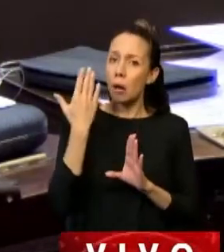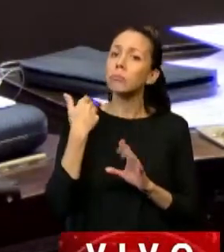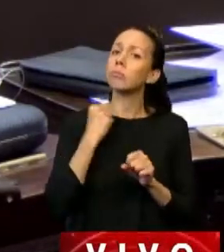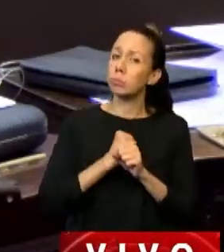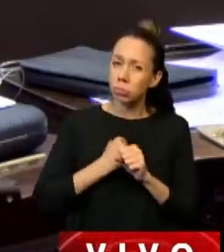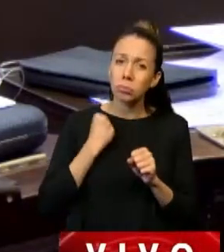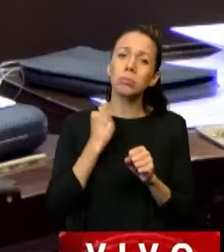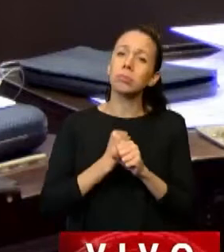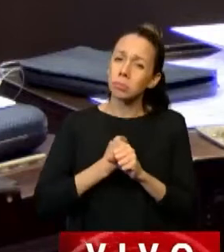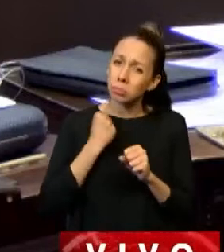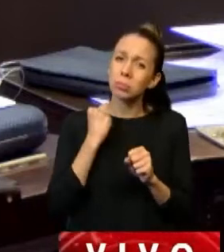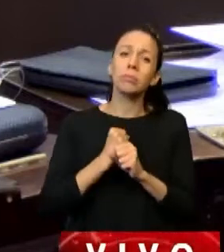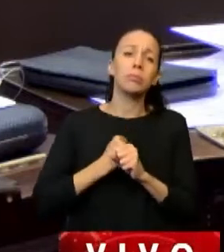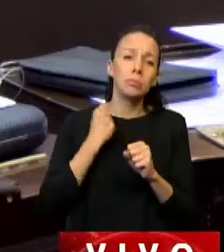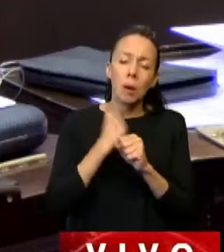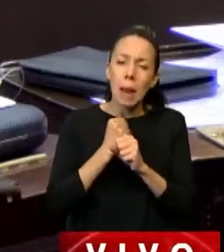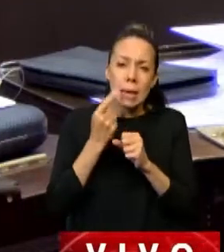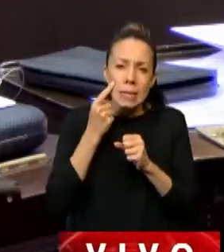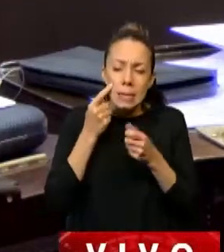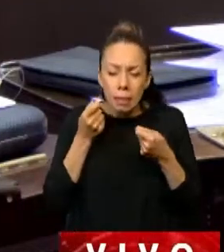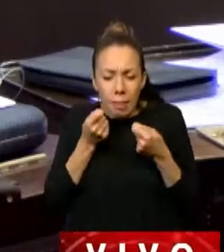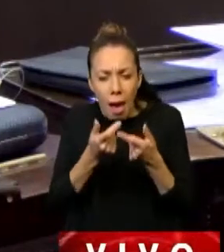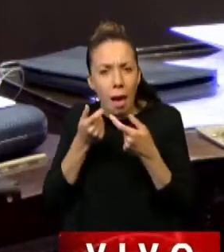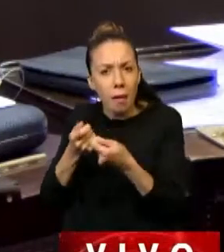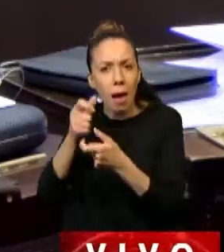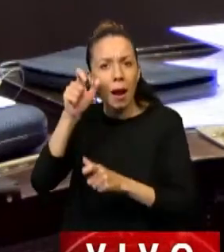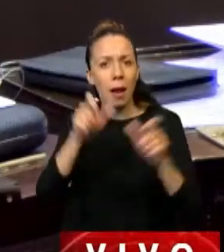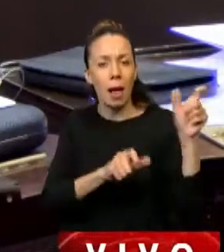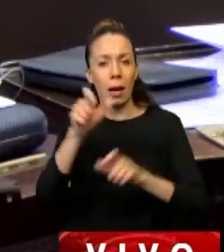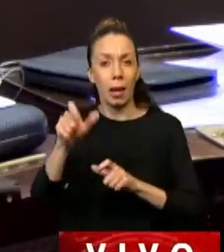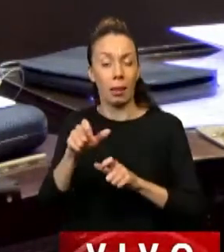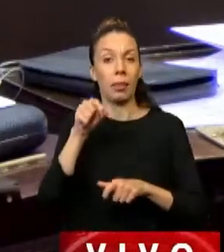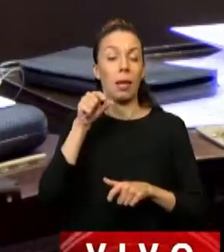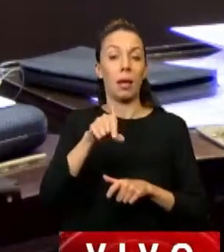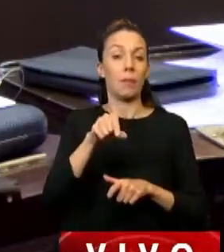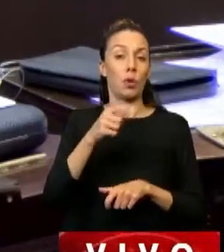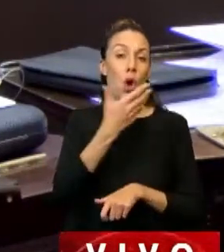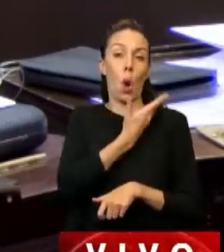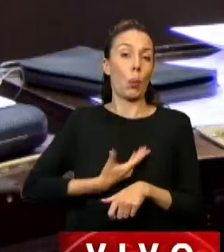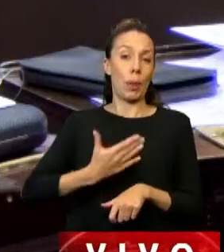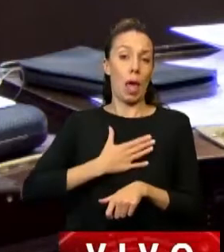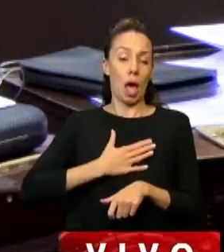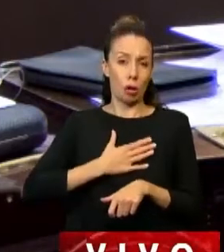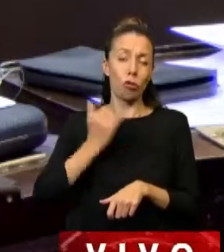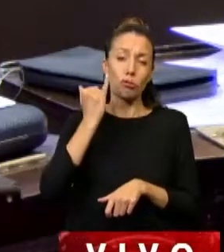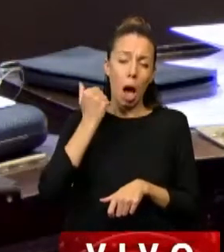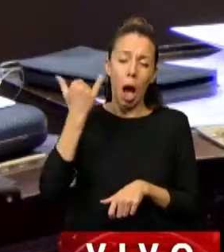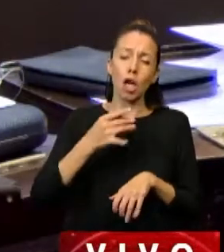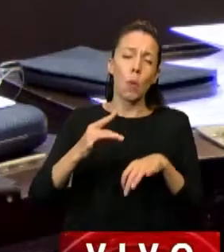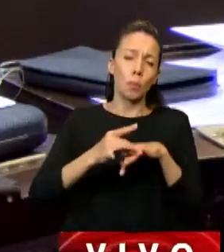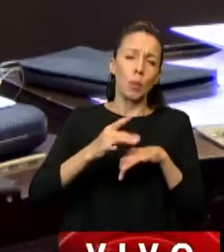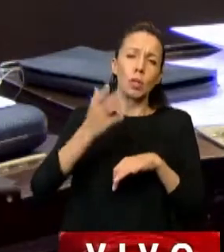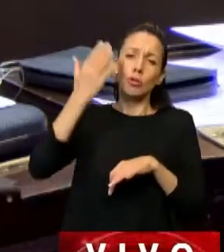mucho para su gente. Un gobierno que está comprometido desde el gobierno de Lucía Corpacci allá por el